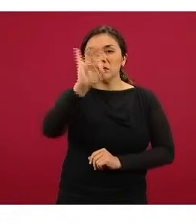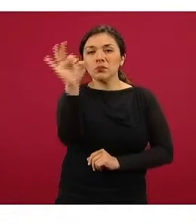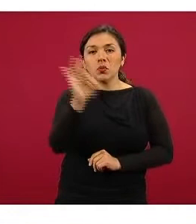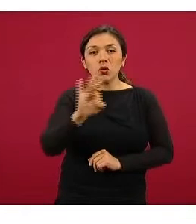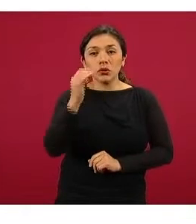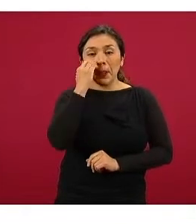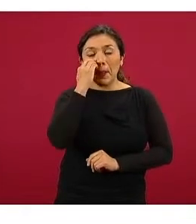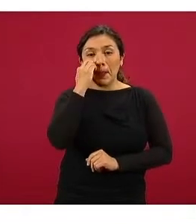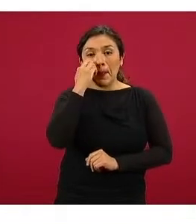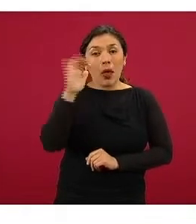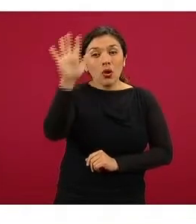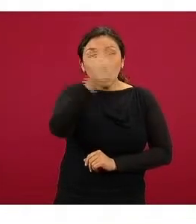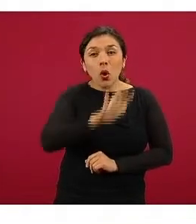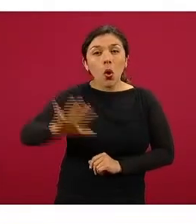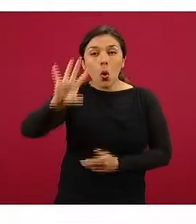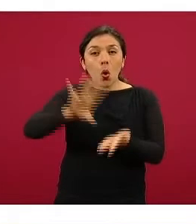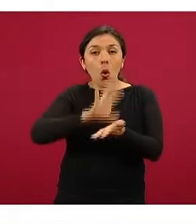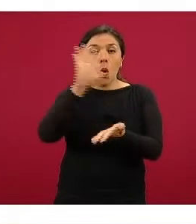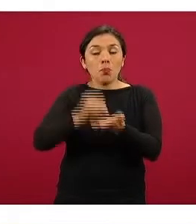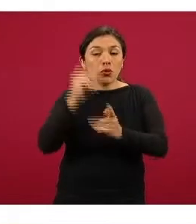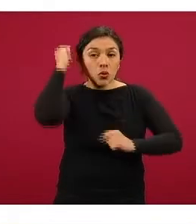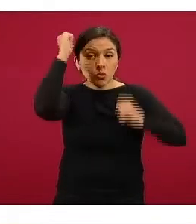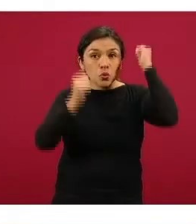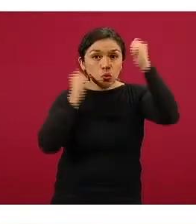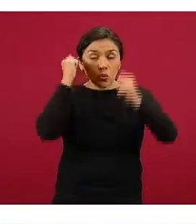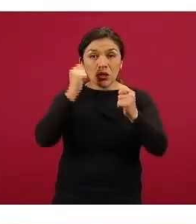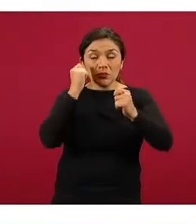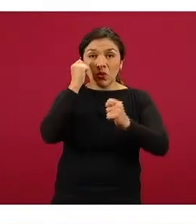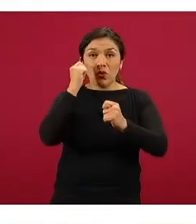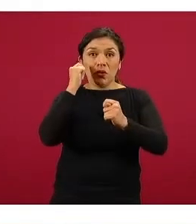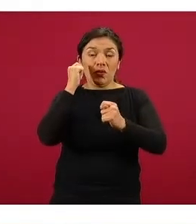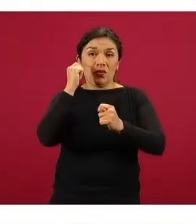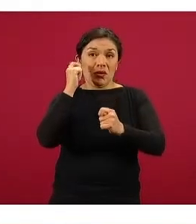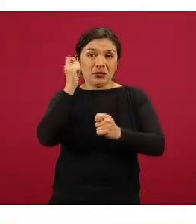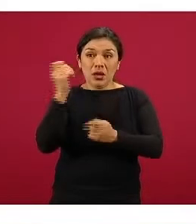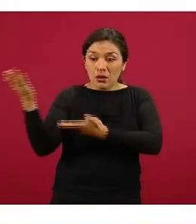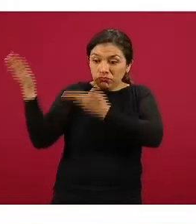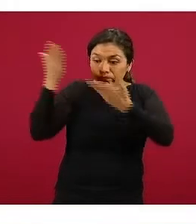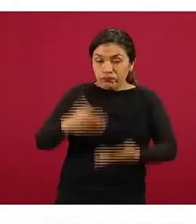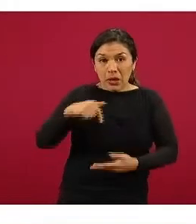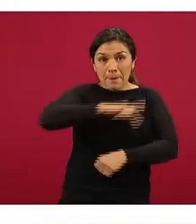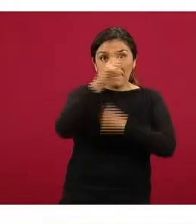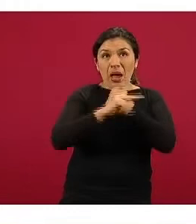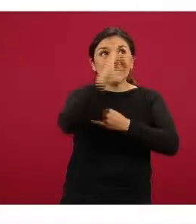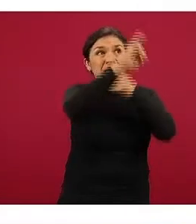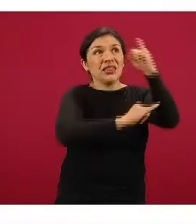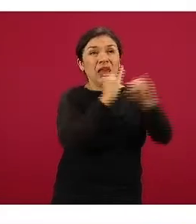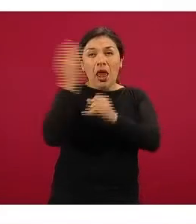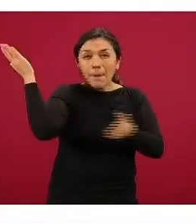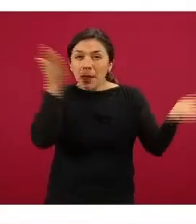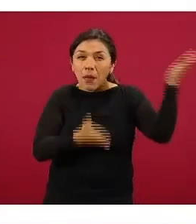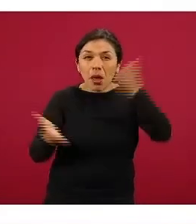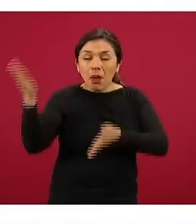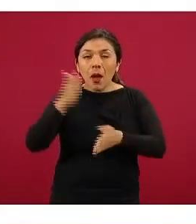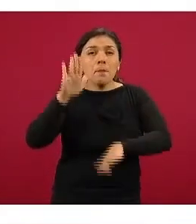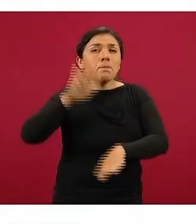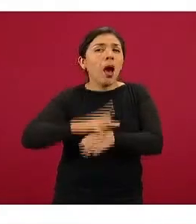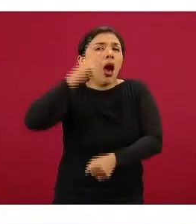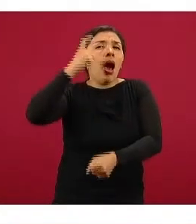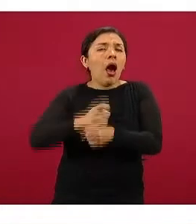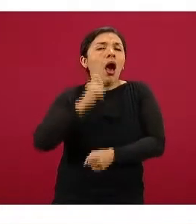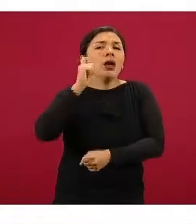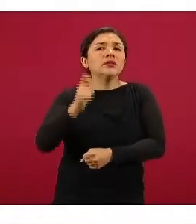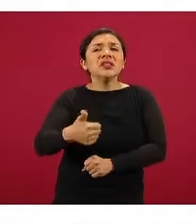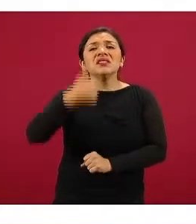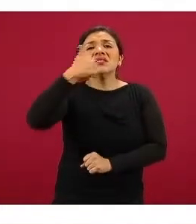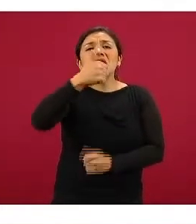86% del total del turismo de internación que recibe nuestro país se concentra en